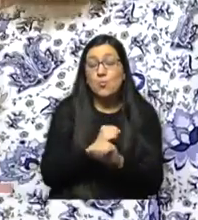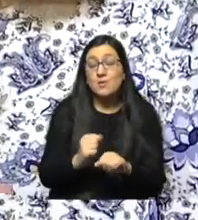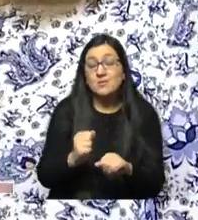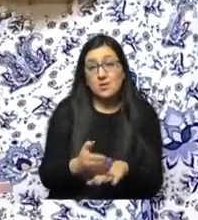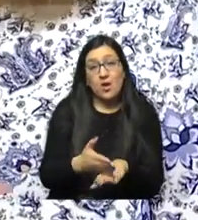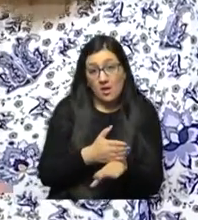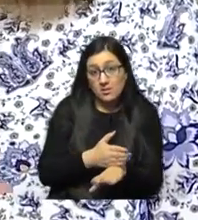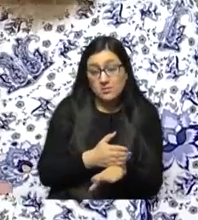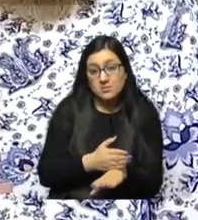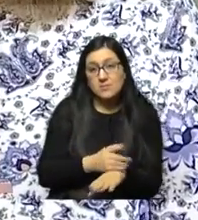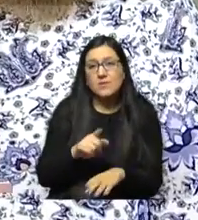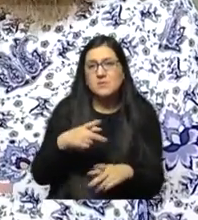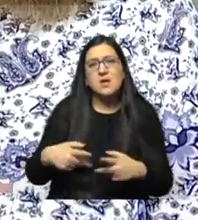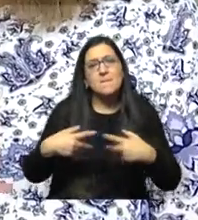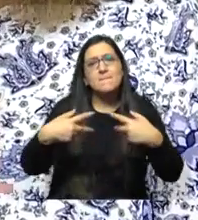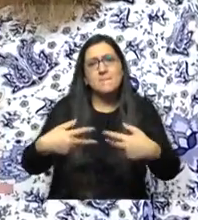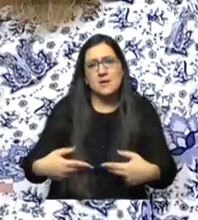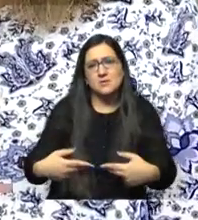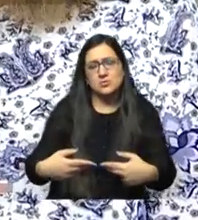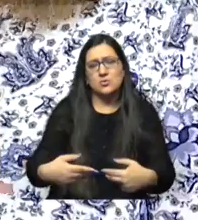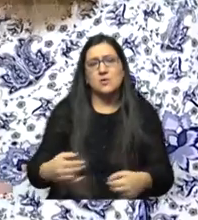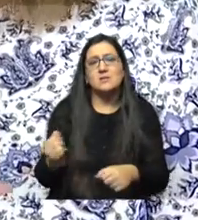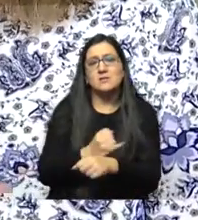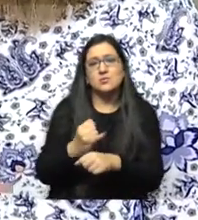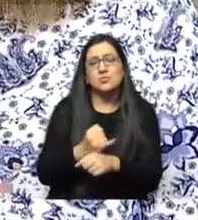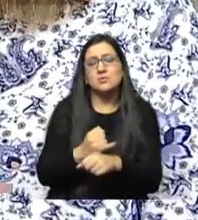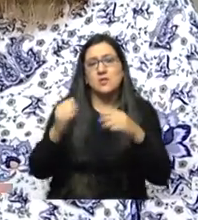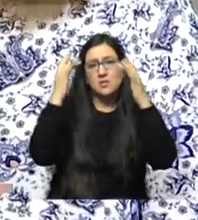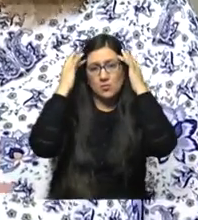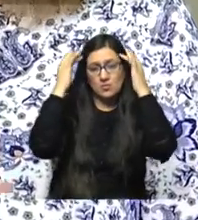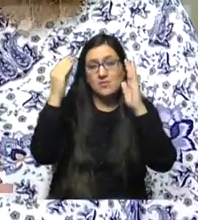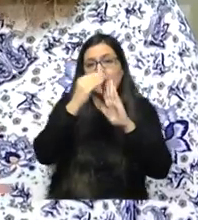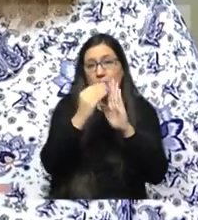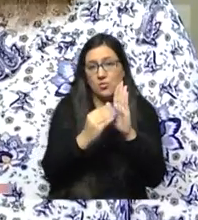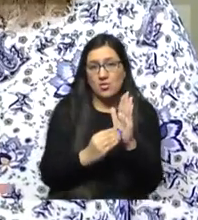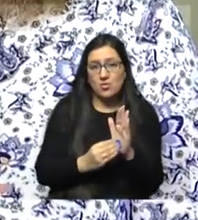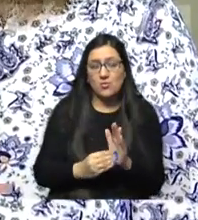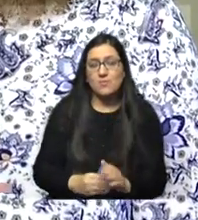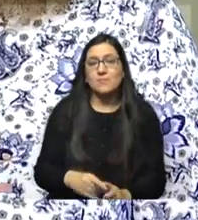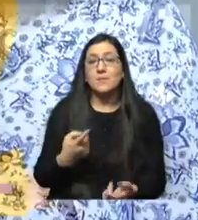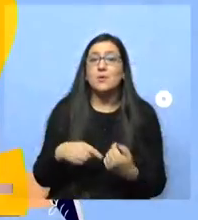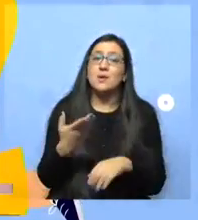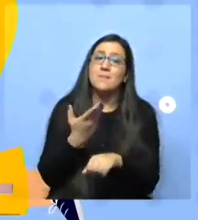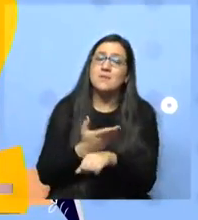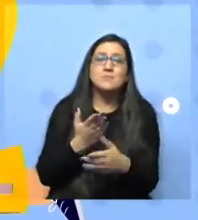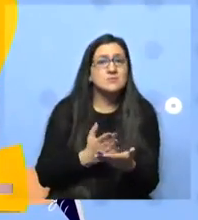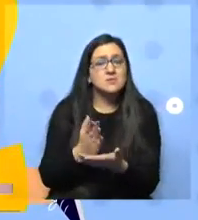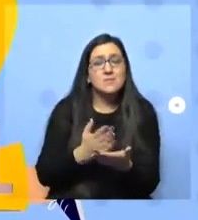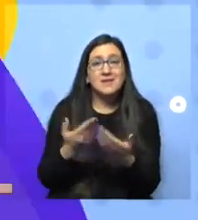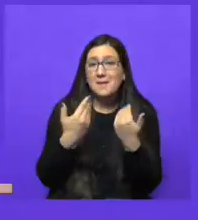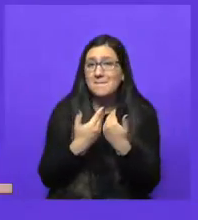plazo hasta que después que las instituciones educativas realmente inscriban. Pero les pedimos siempre que